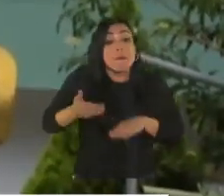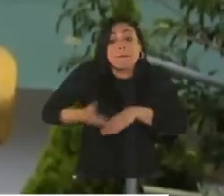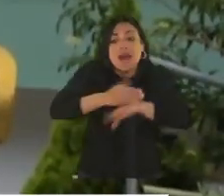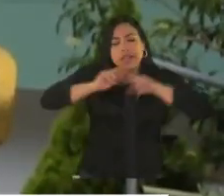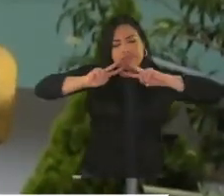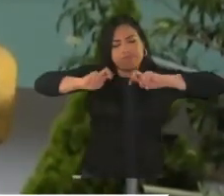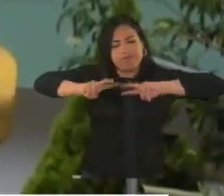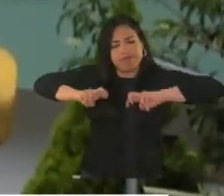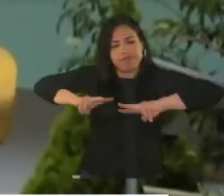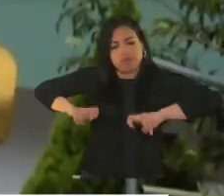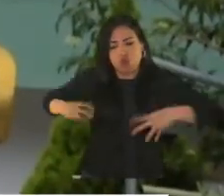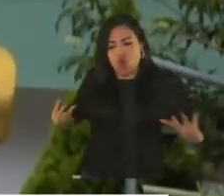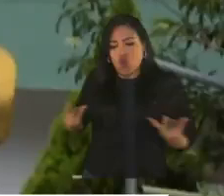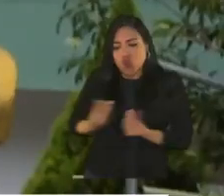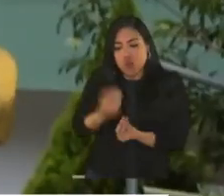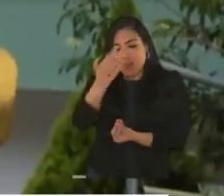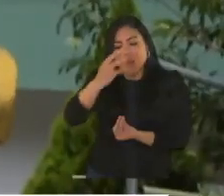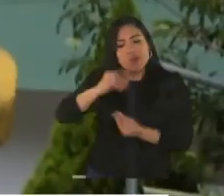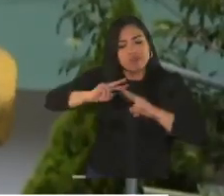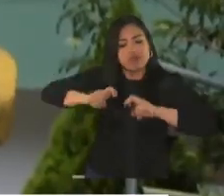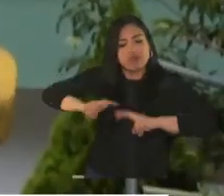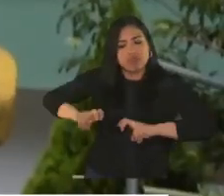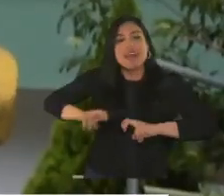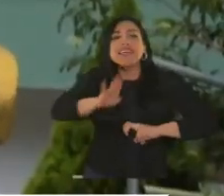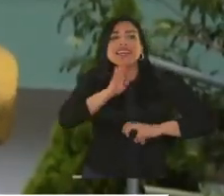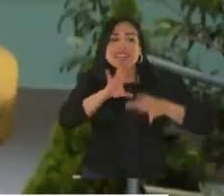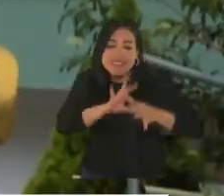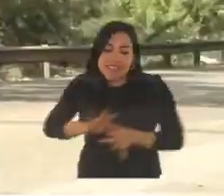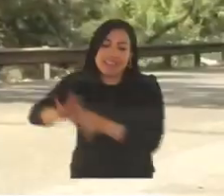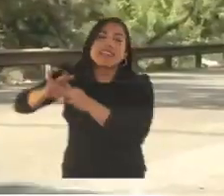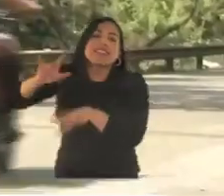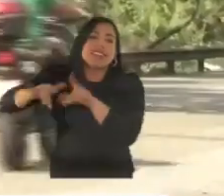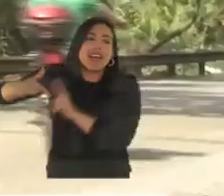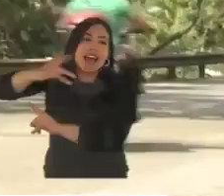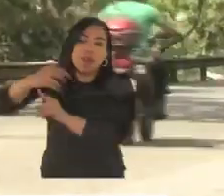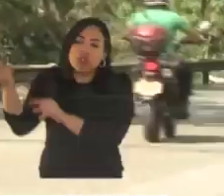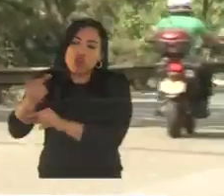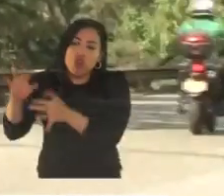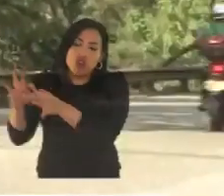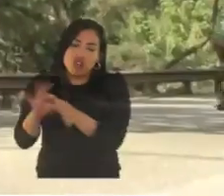diseños y trabajo definitivo están de la mano de la Secretaría de Medio Ambiente.